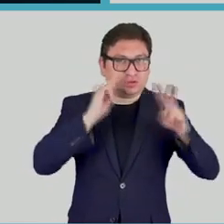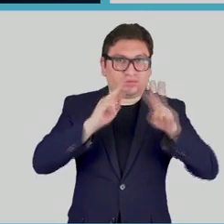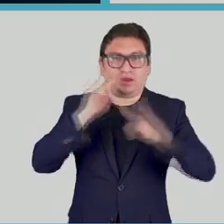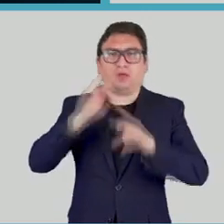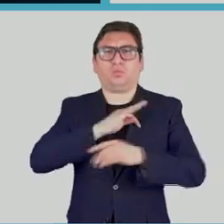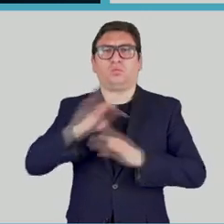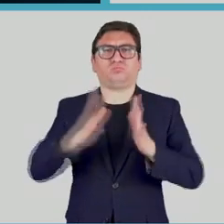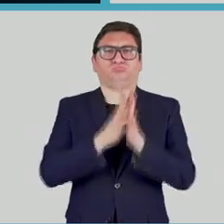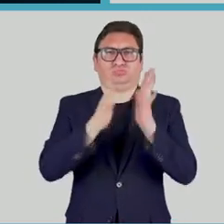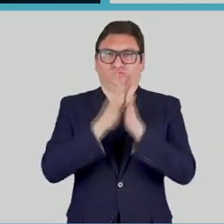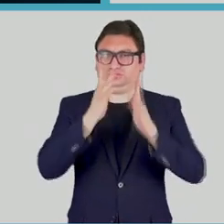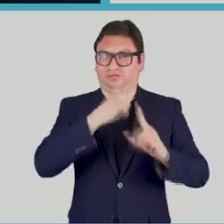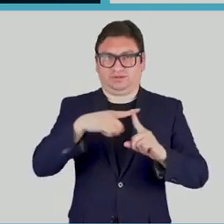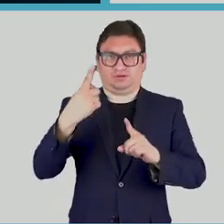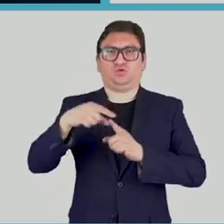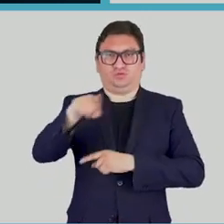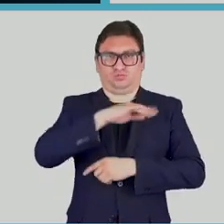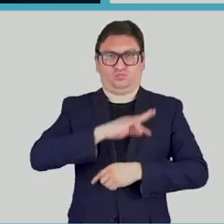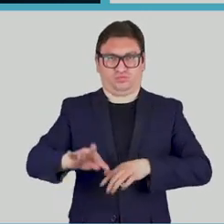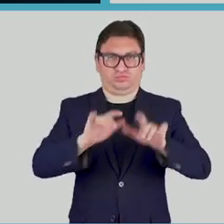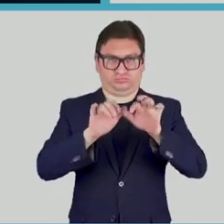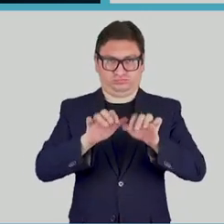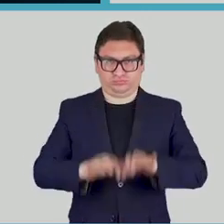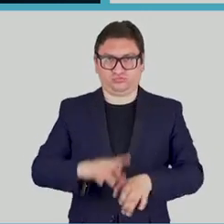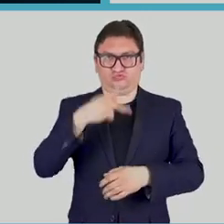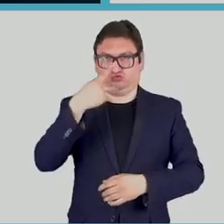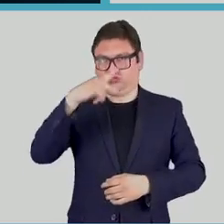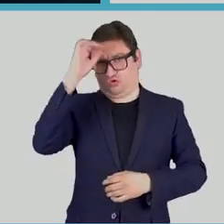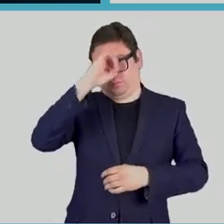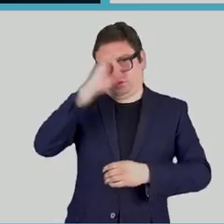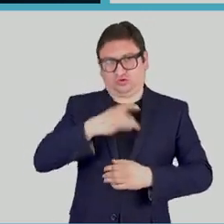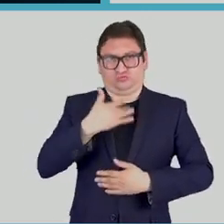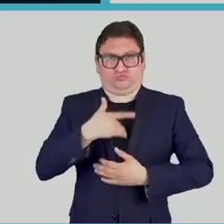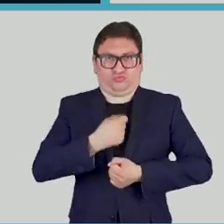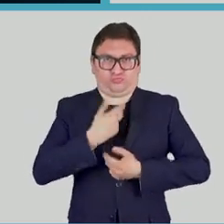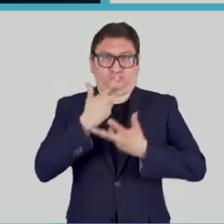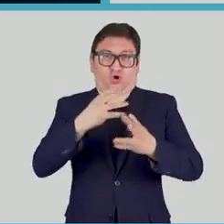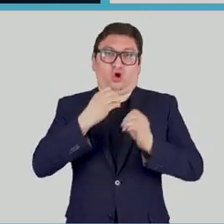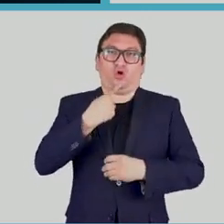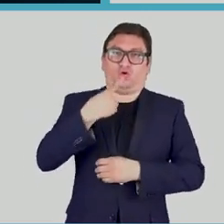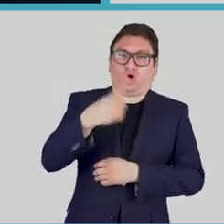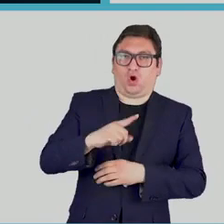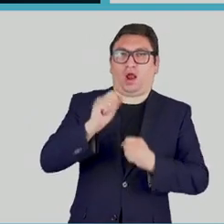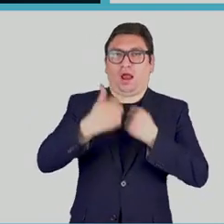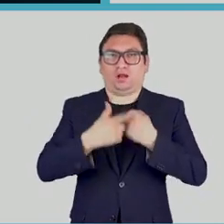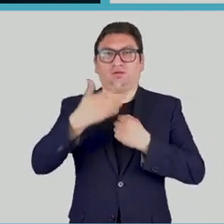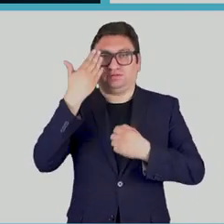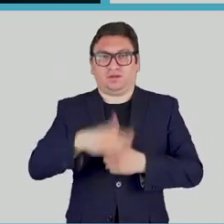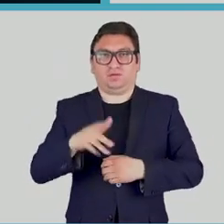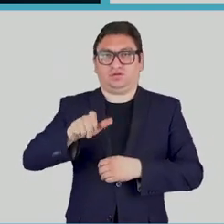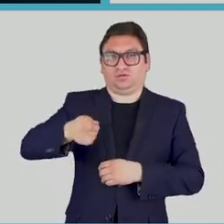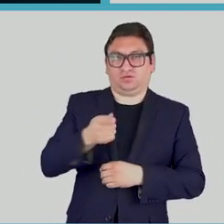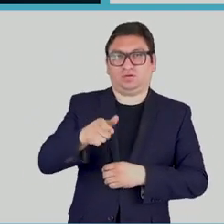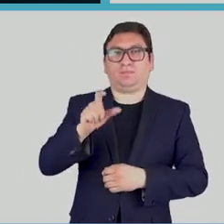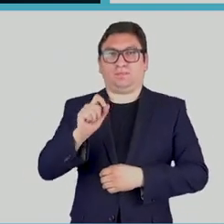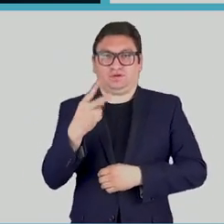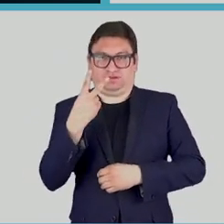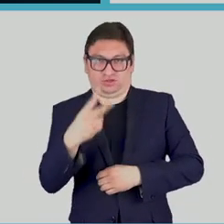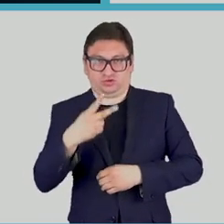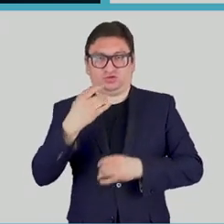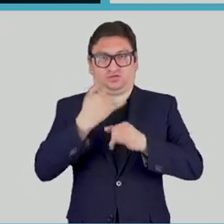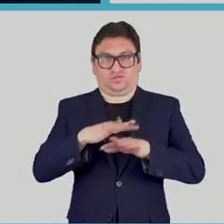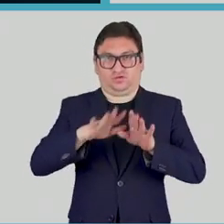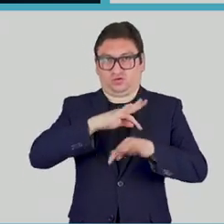críticas y participativas escríbanos para expresar sus opiniones comentarios o quejas sobre los contenidos del Canal 22